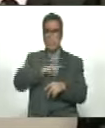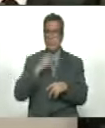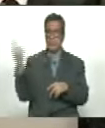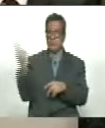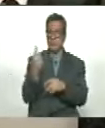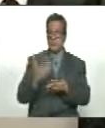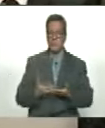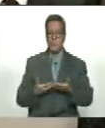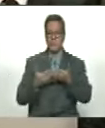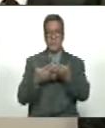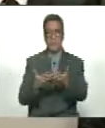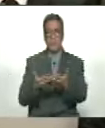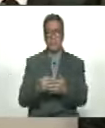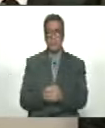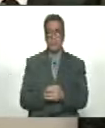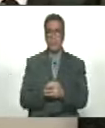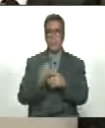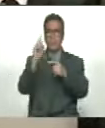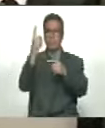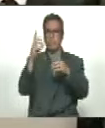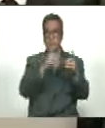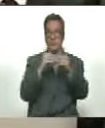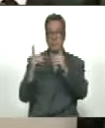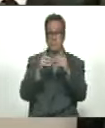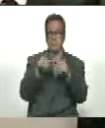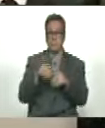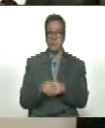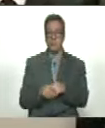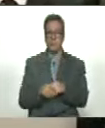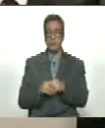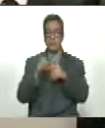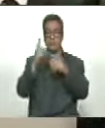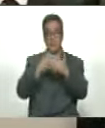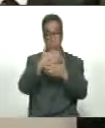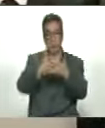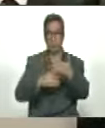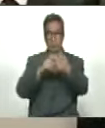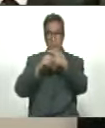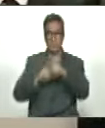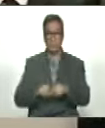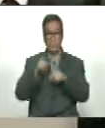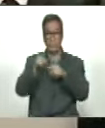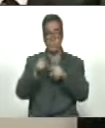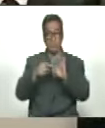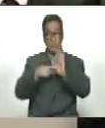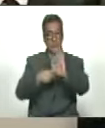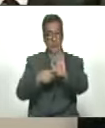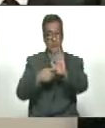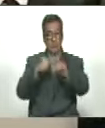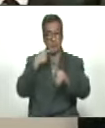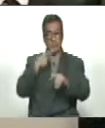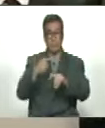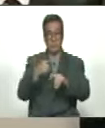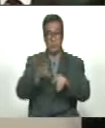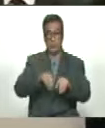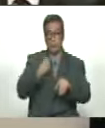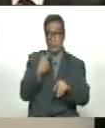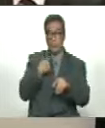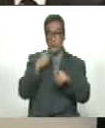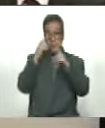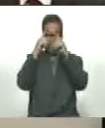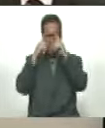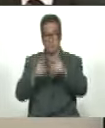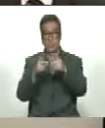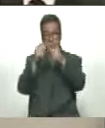acá, en primera discusión, un presupuesto que expresa lo que podríamos definir